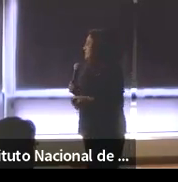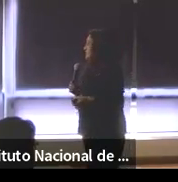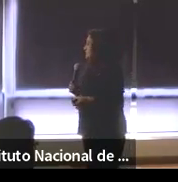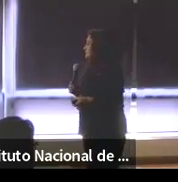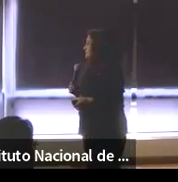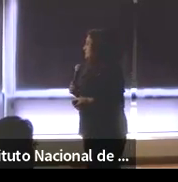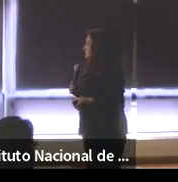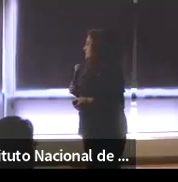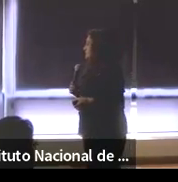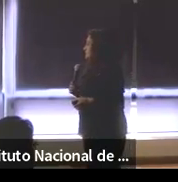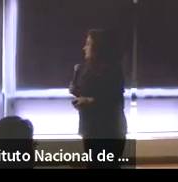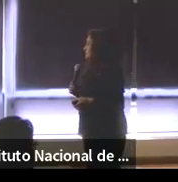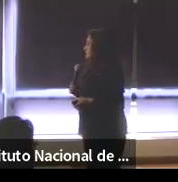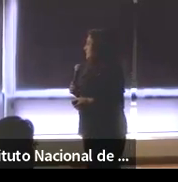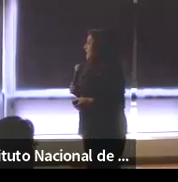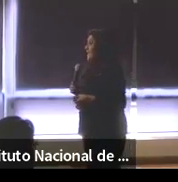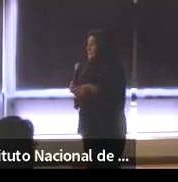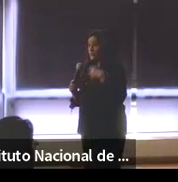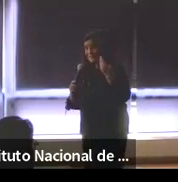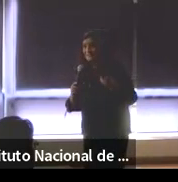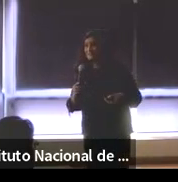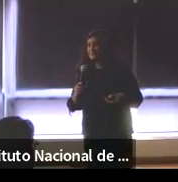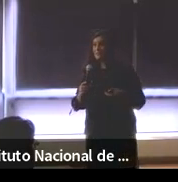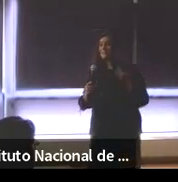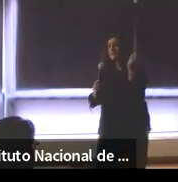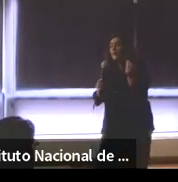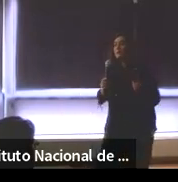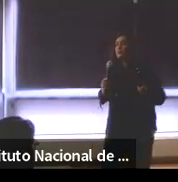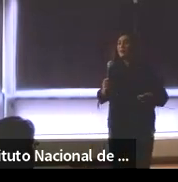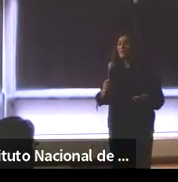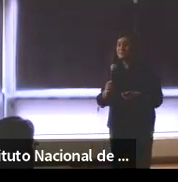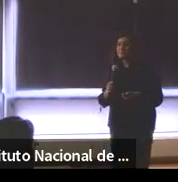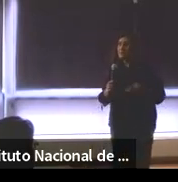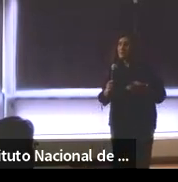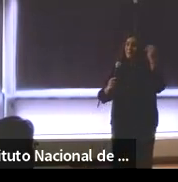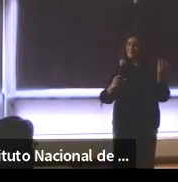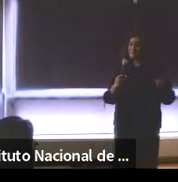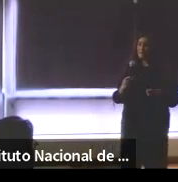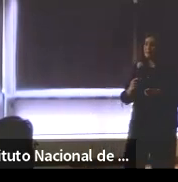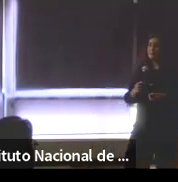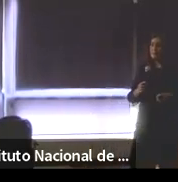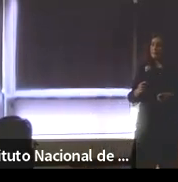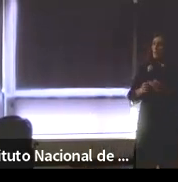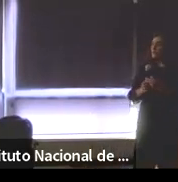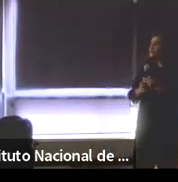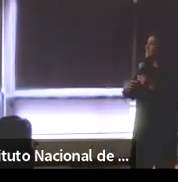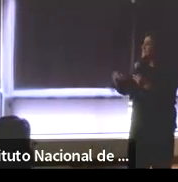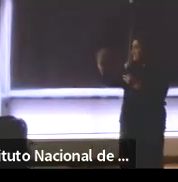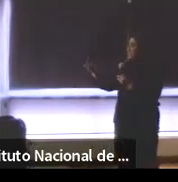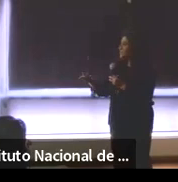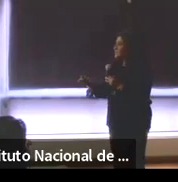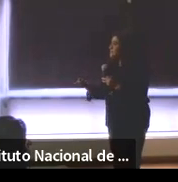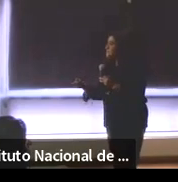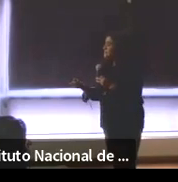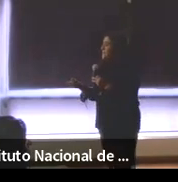Fue suficiente escuchar esas respuestas te deja mucho que des que pensar Pero Escuchar